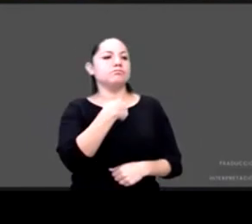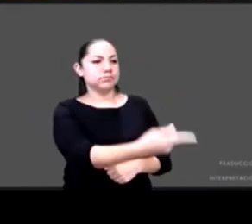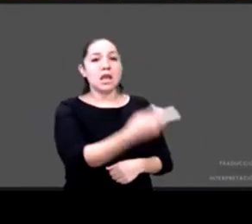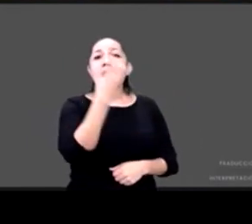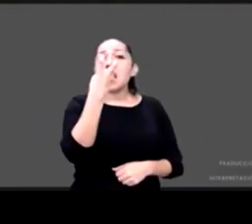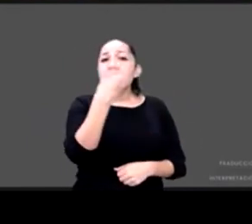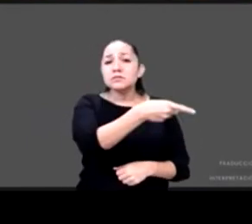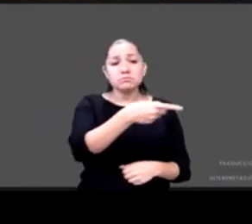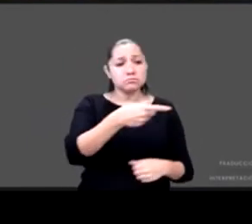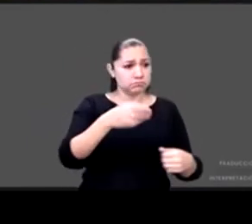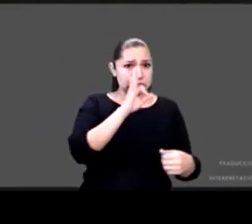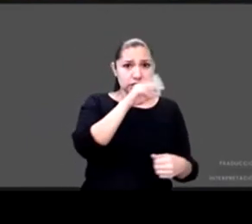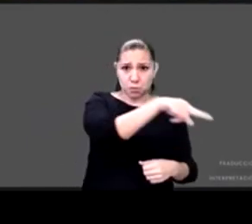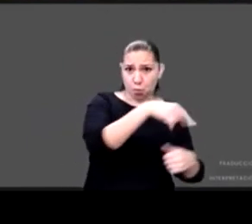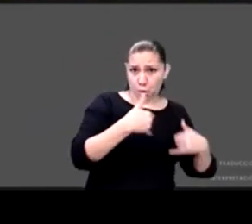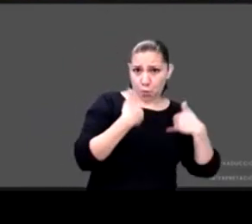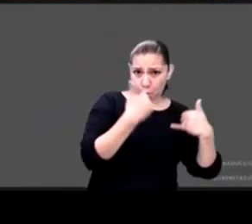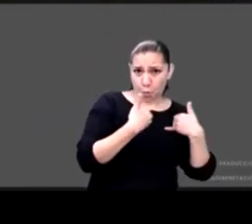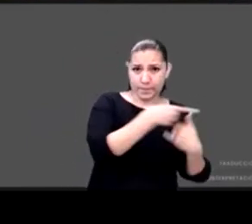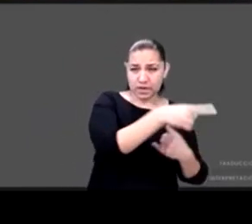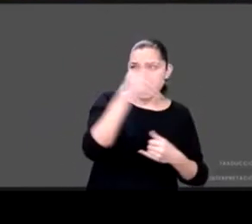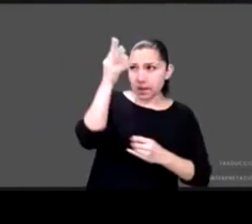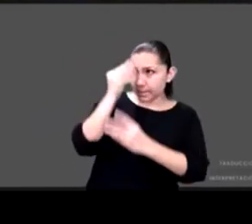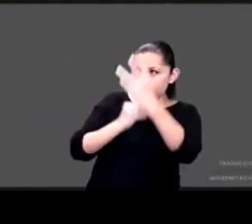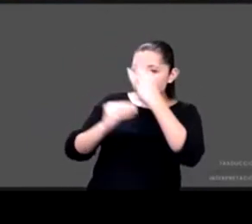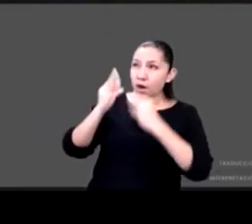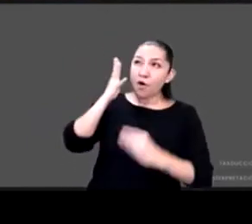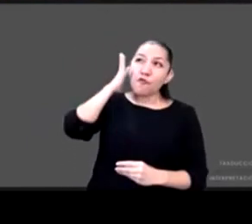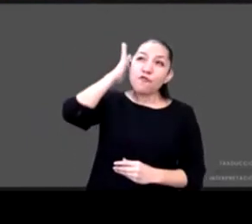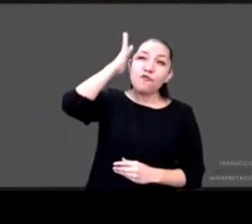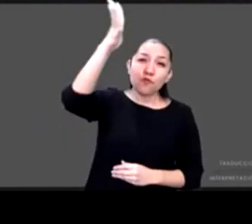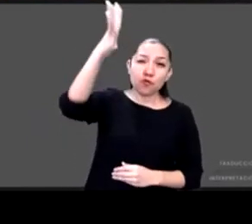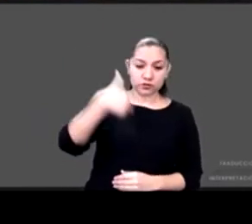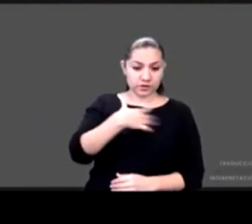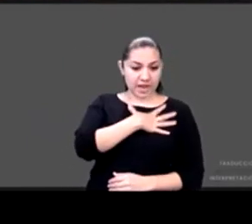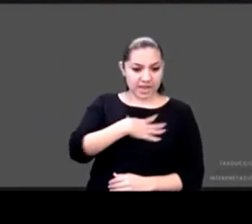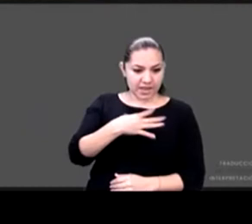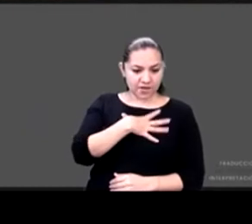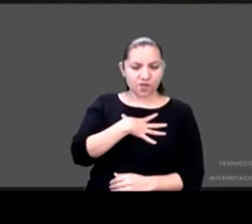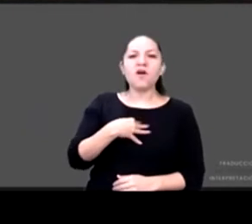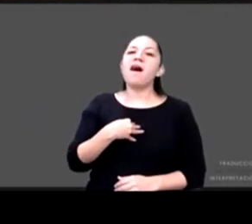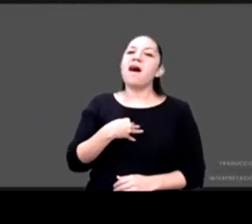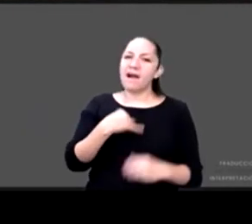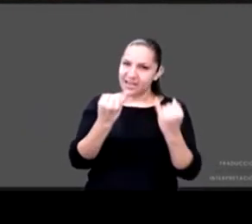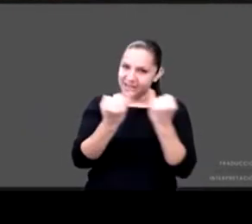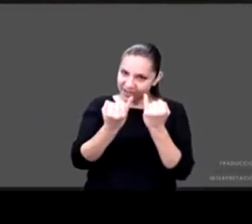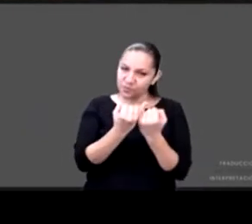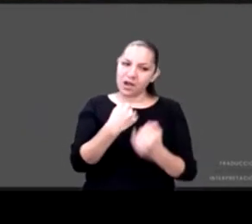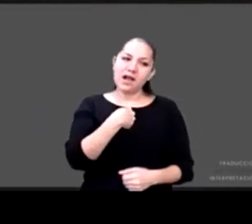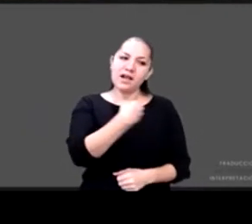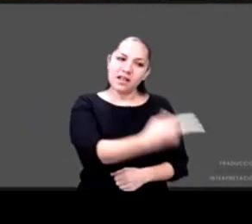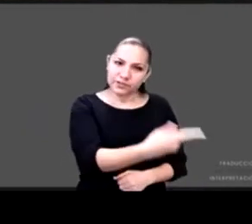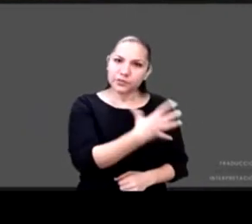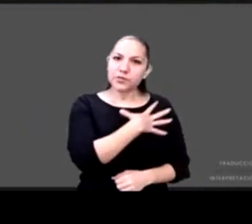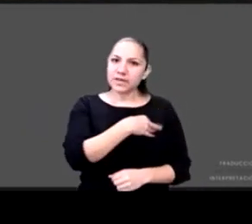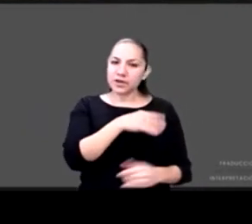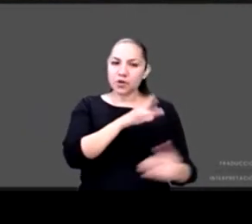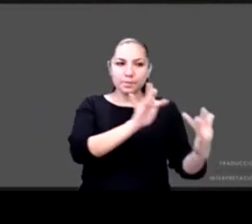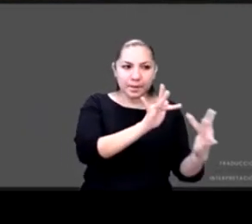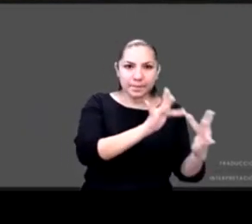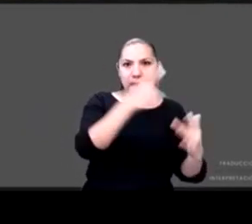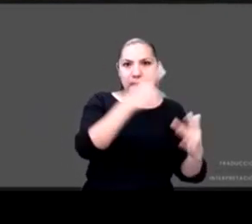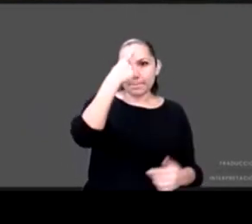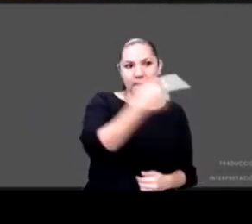que entenderá la importancia de comunicarse, de no sentir miedo hacia la mamá, etcétera, o como un trabajo de los que se están